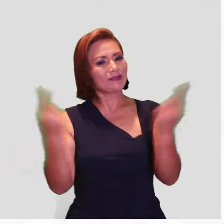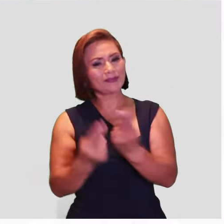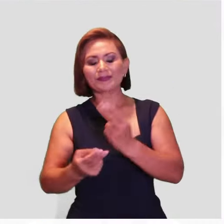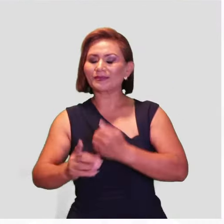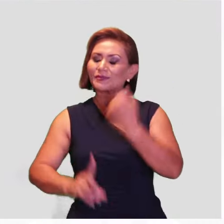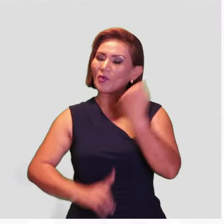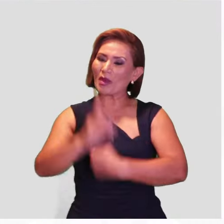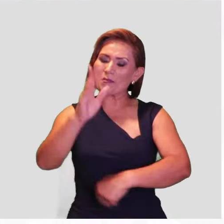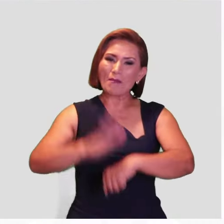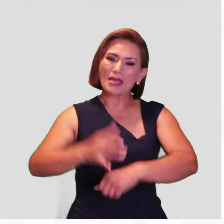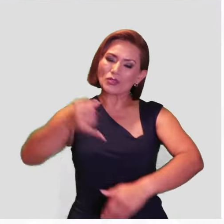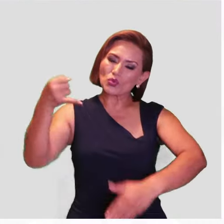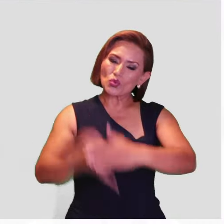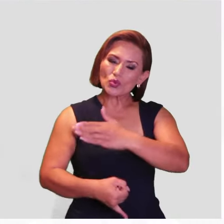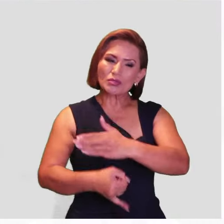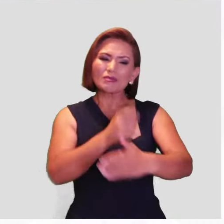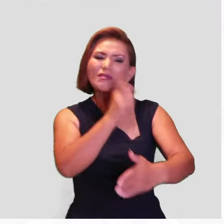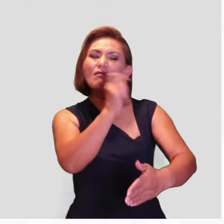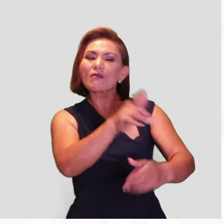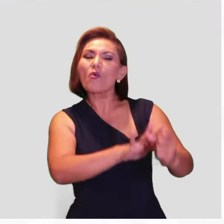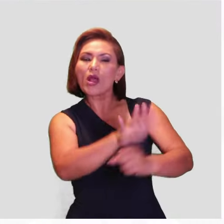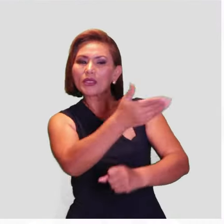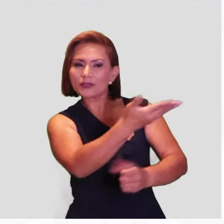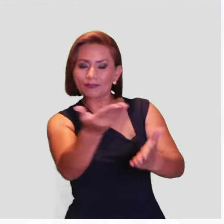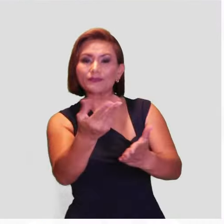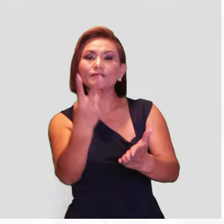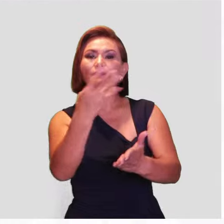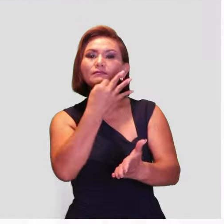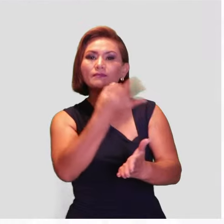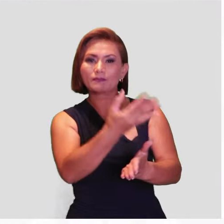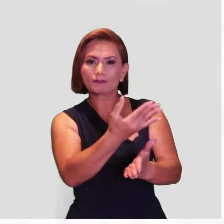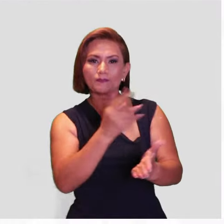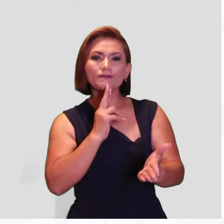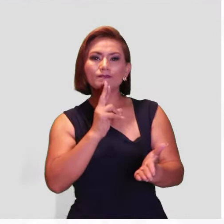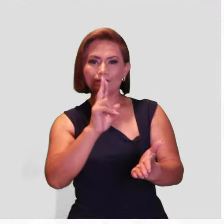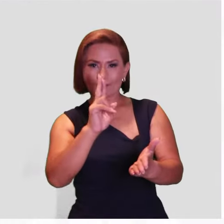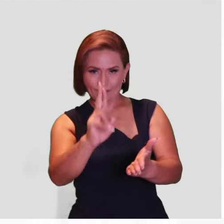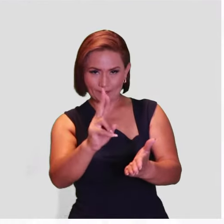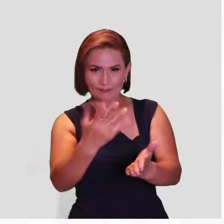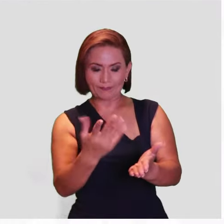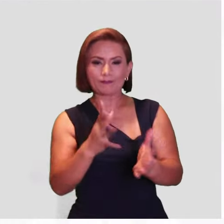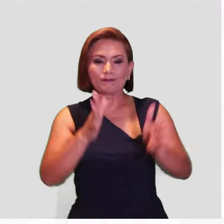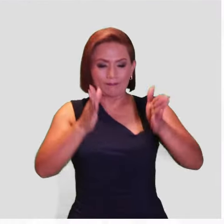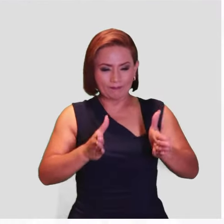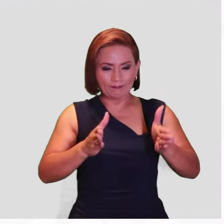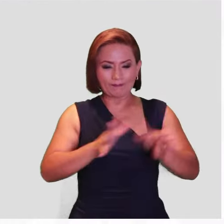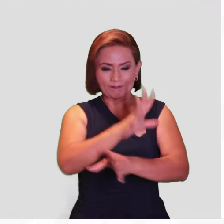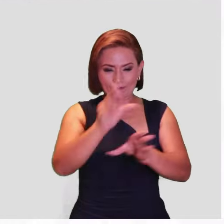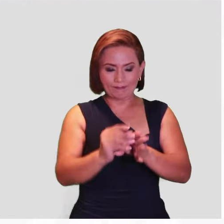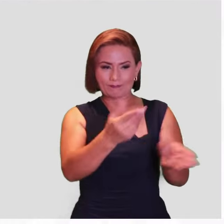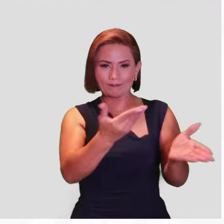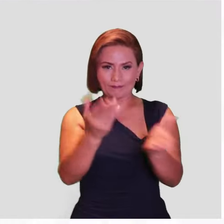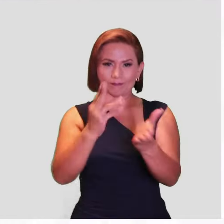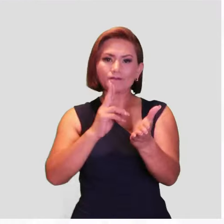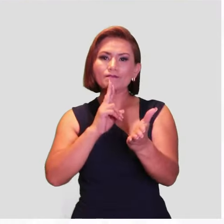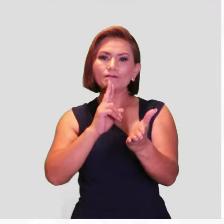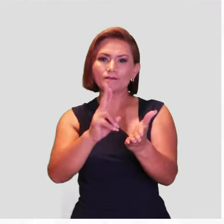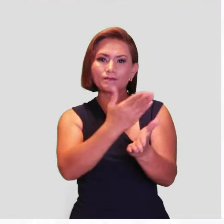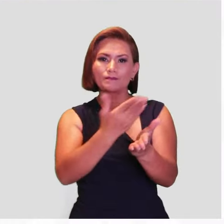municipio de San Juan del Río? Tiene usted 2 minutos que deberán ser empleados en una sola intervención. Lo escuchamos.